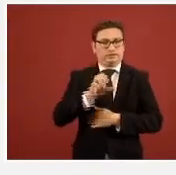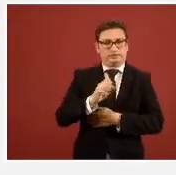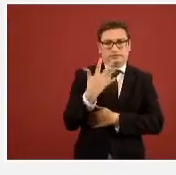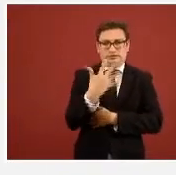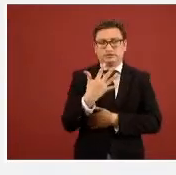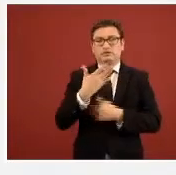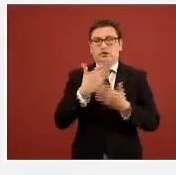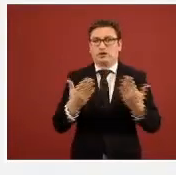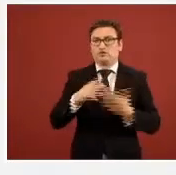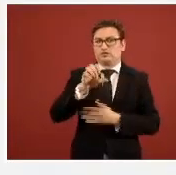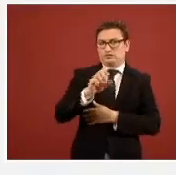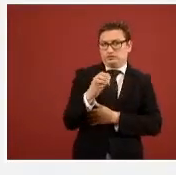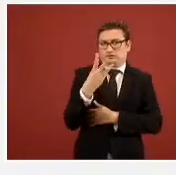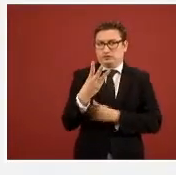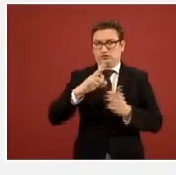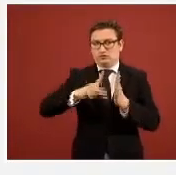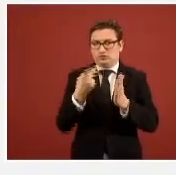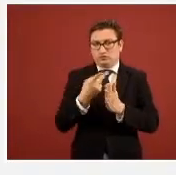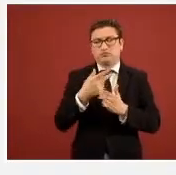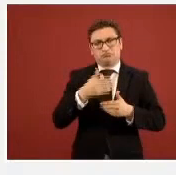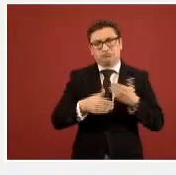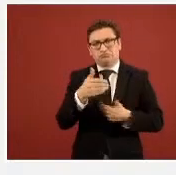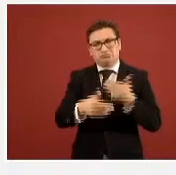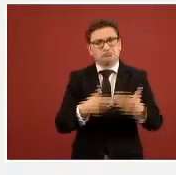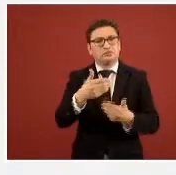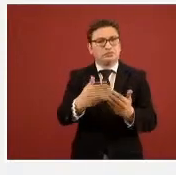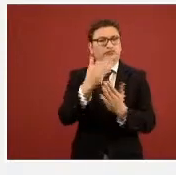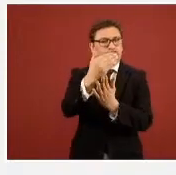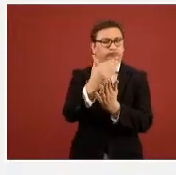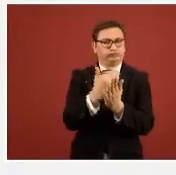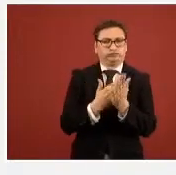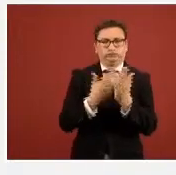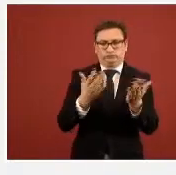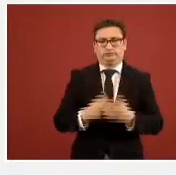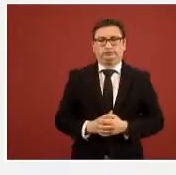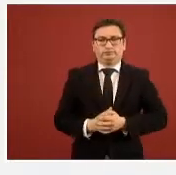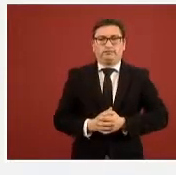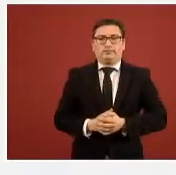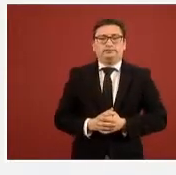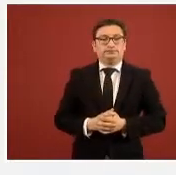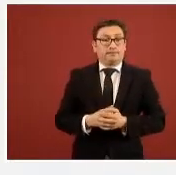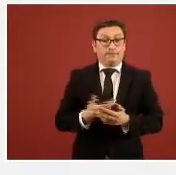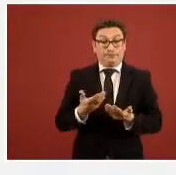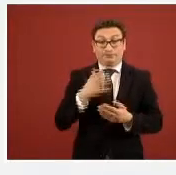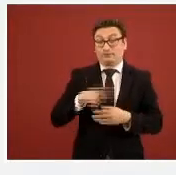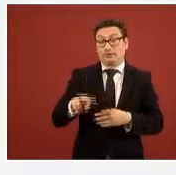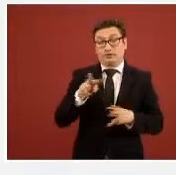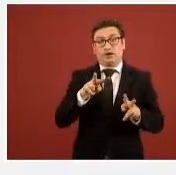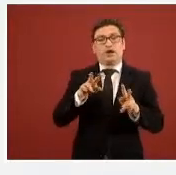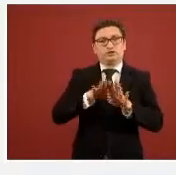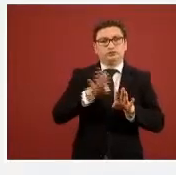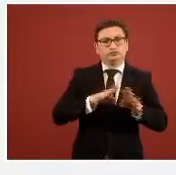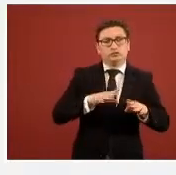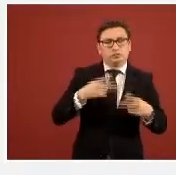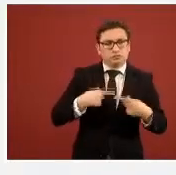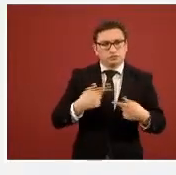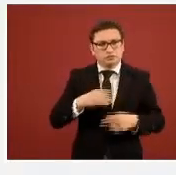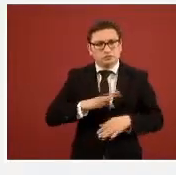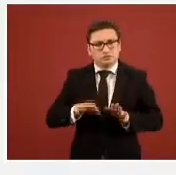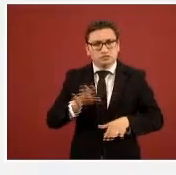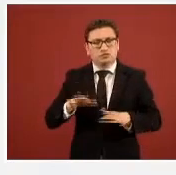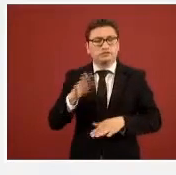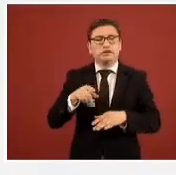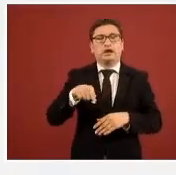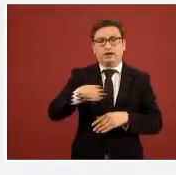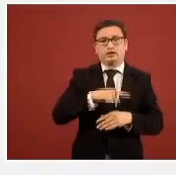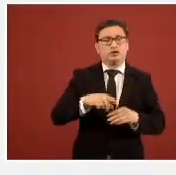hoy día es de 63 otra vez y continúa disminuyendo esta proporción, mientras que la tasa de letalidad se mantiene todavía